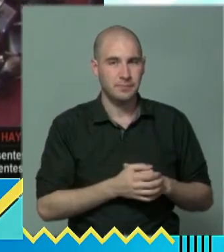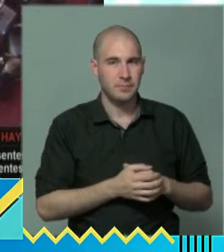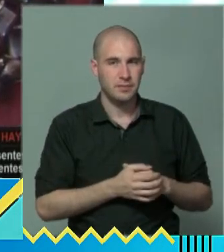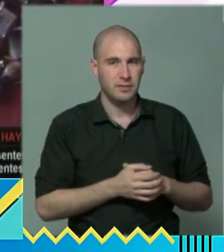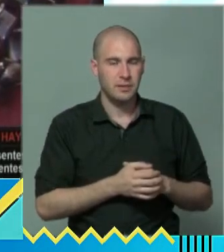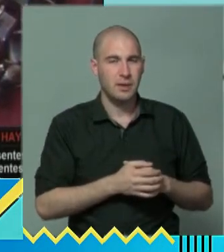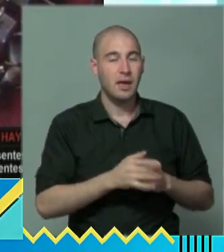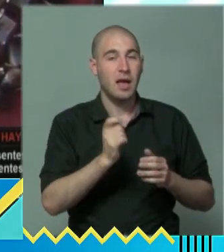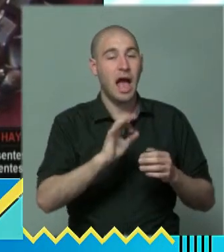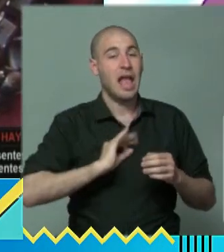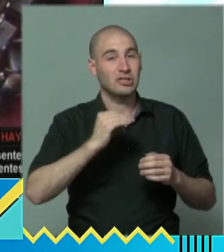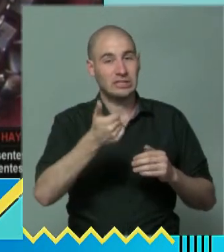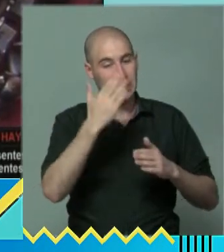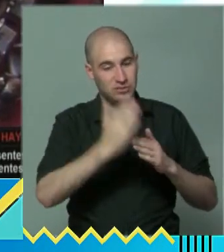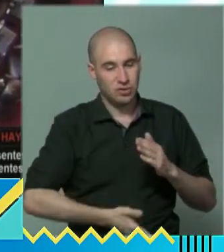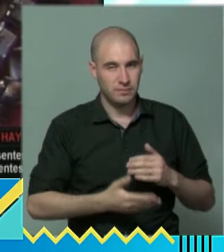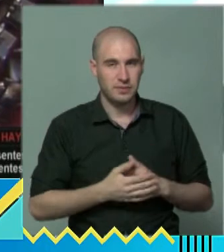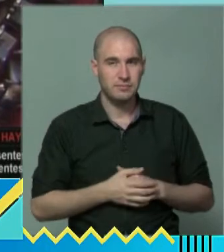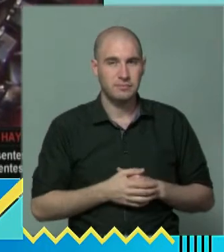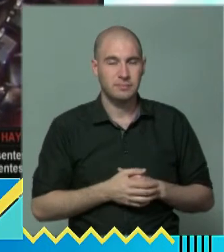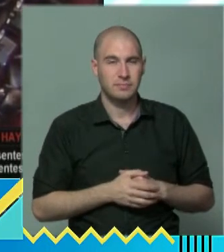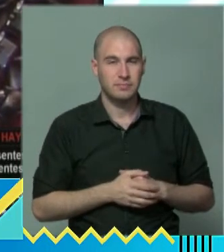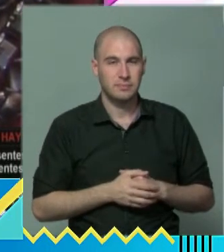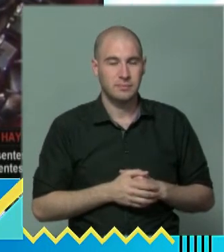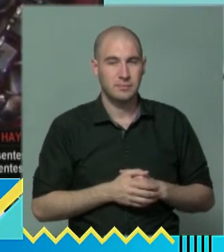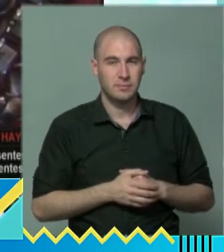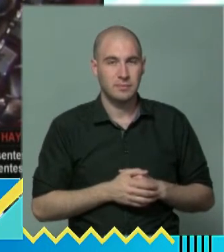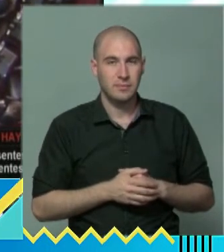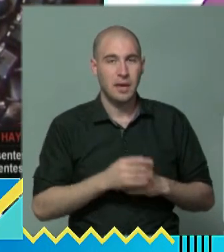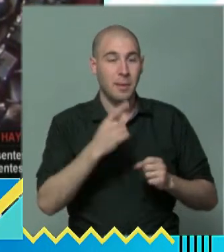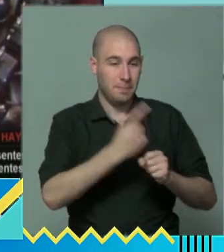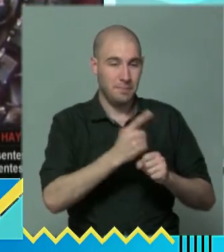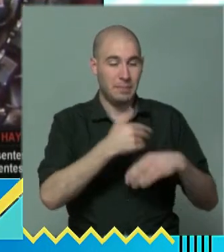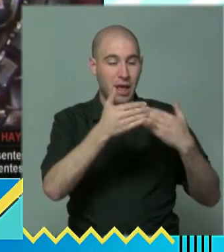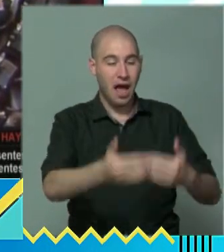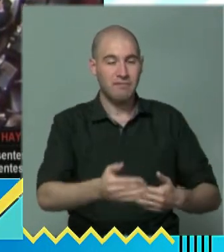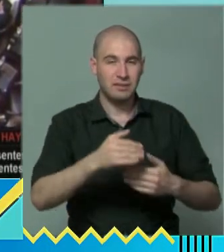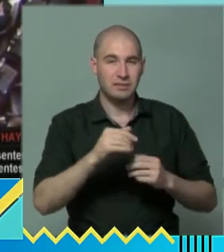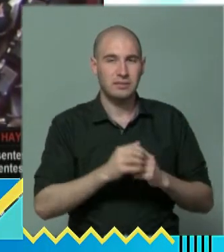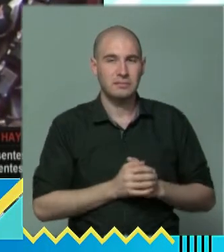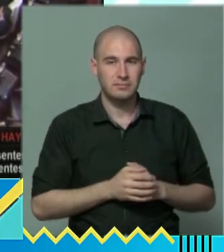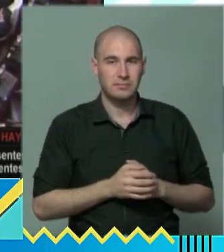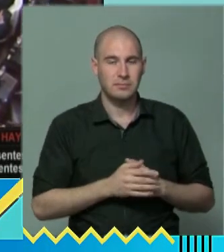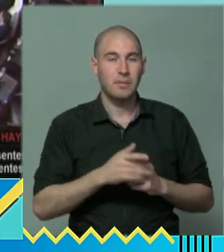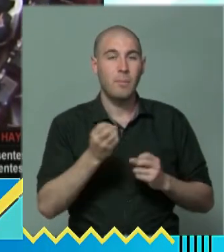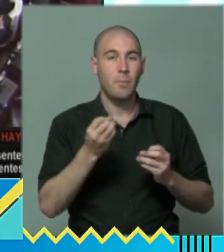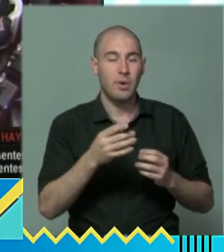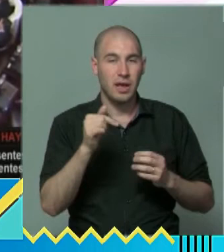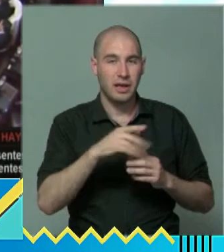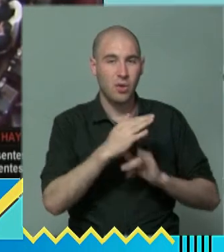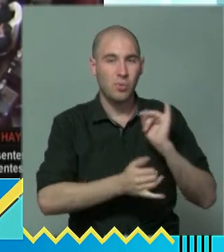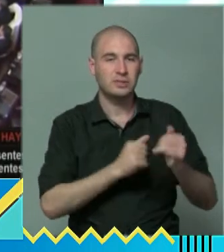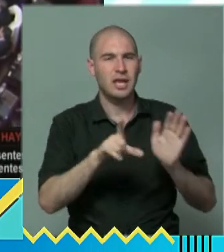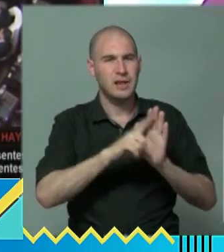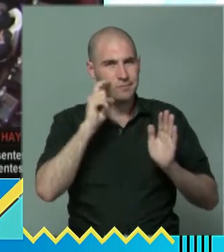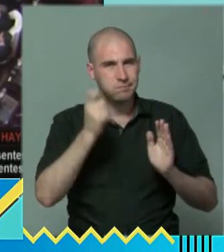tener una prescripción de 6 años, lo cierto es que en un primer paso el avance es enorme. No solamente por contemplar los 5